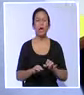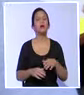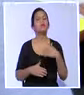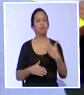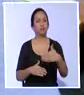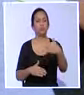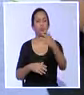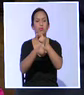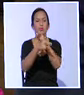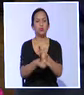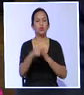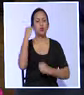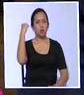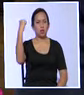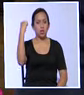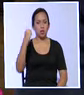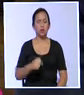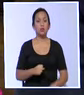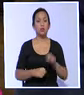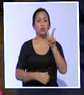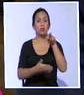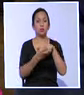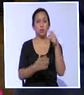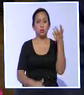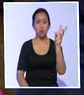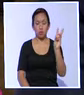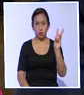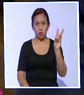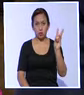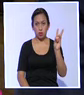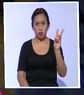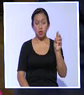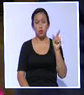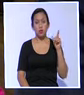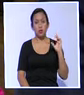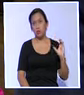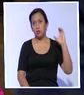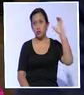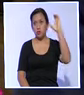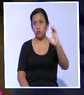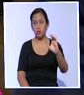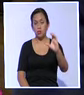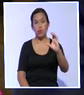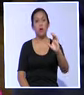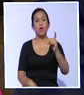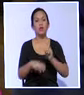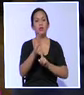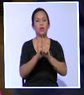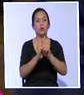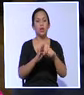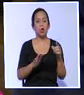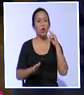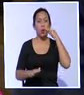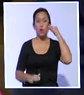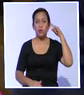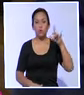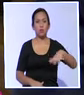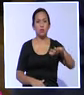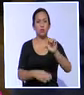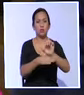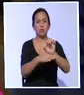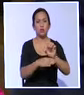protección de derechos ni 2016 fueron destinados en la atención de desarrollo infantil integral en todo el territorio ecuatoriano